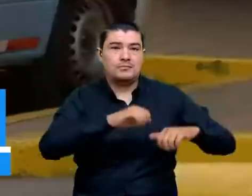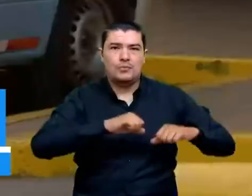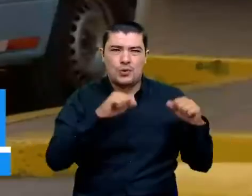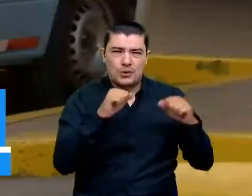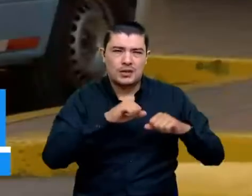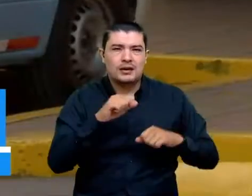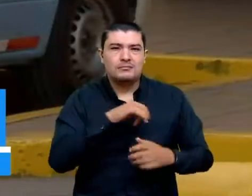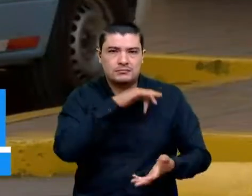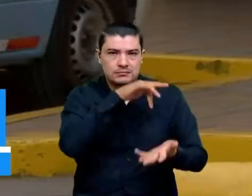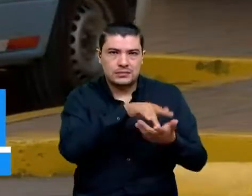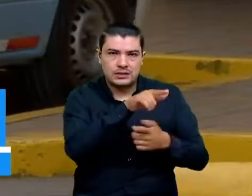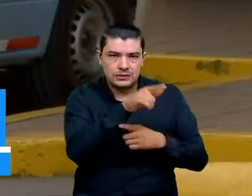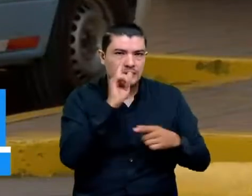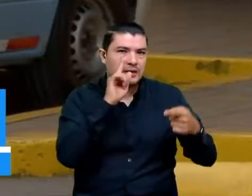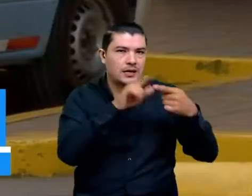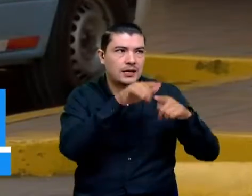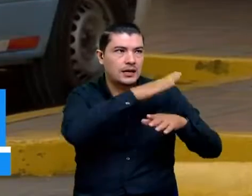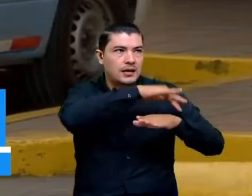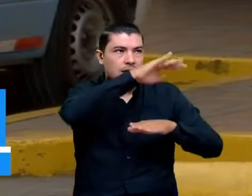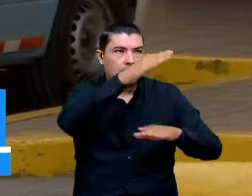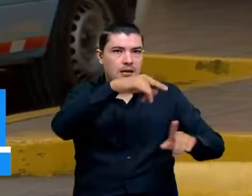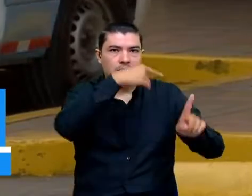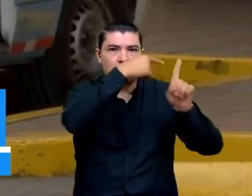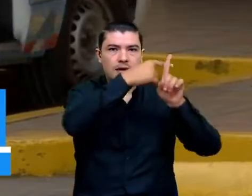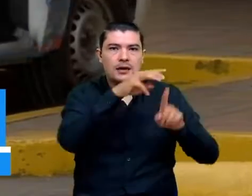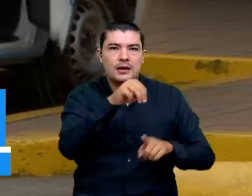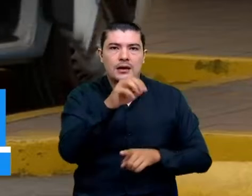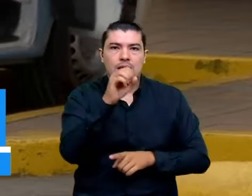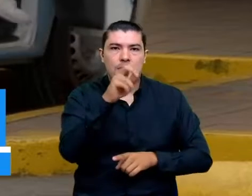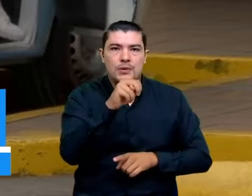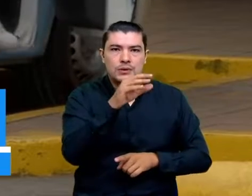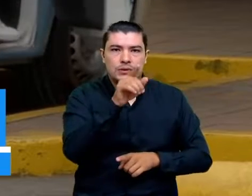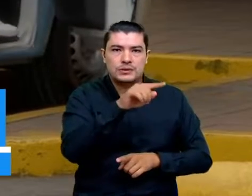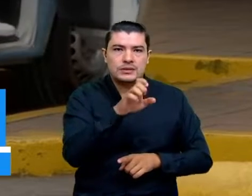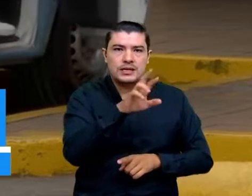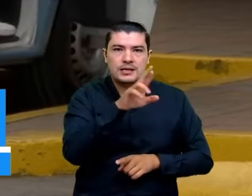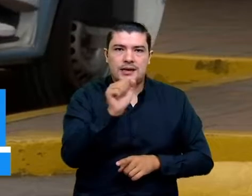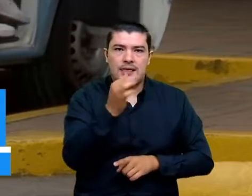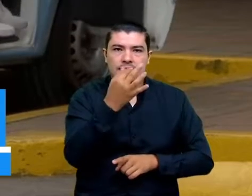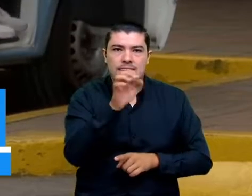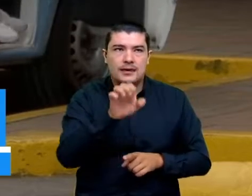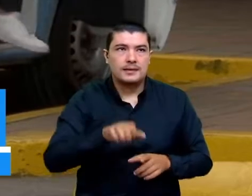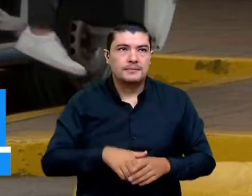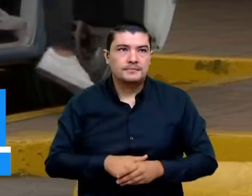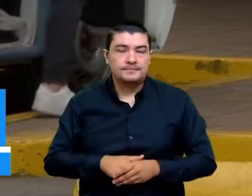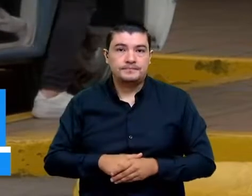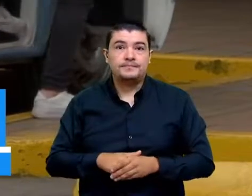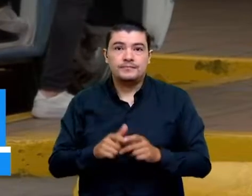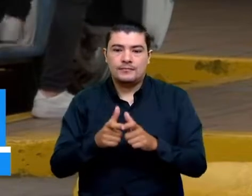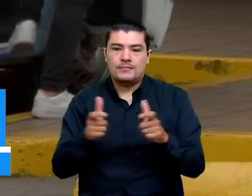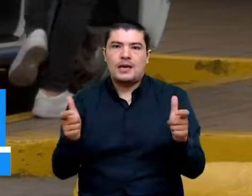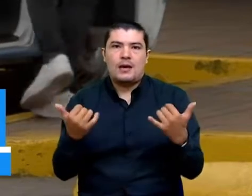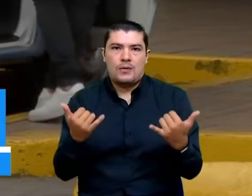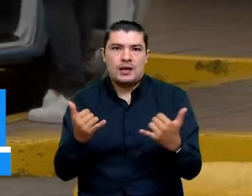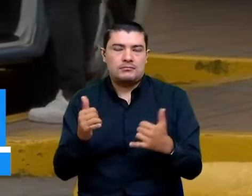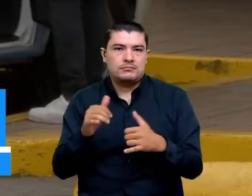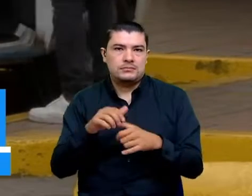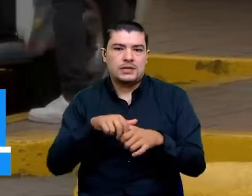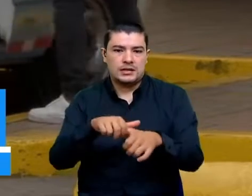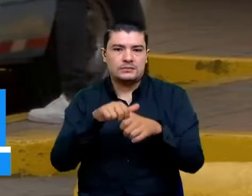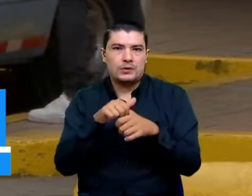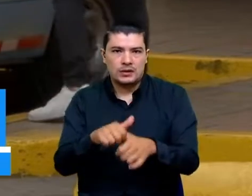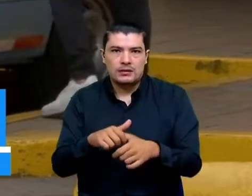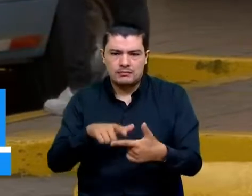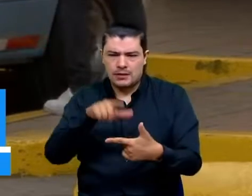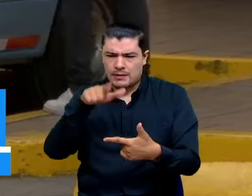Monserrate. Pues según los directivos de la terminal de transporte en Bucaramanga, aumentaron en un 88% las